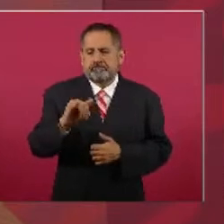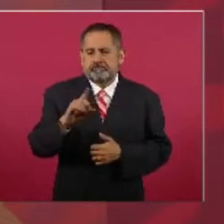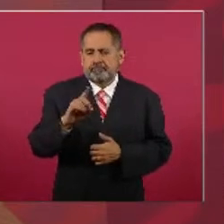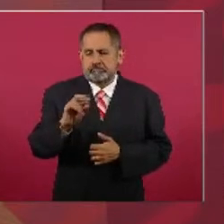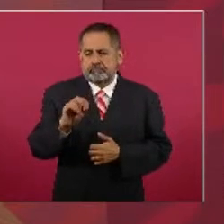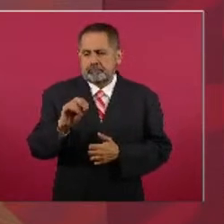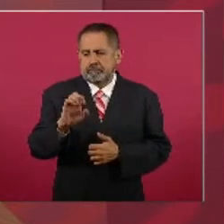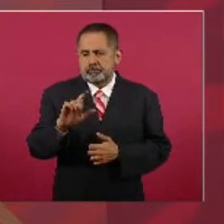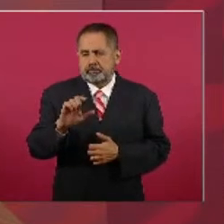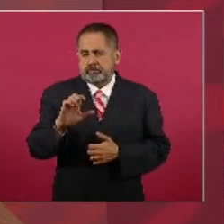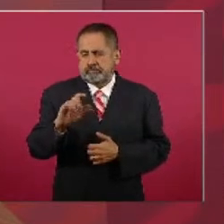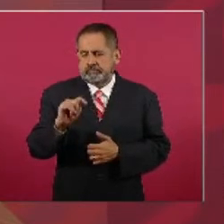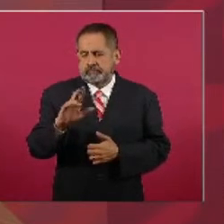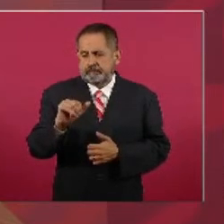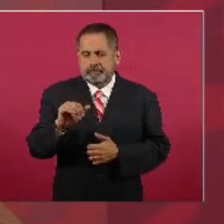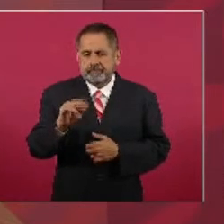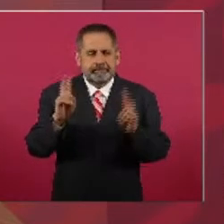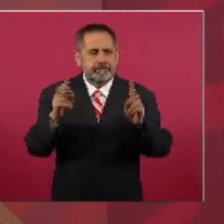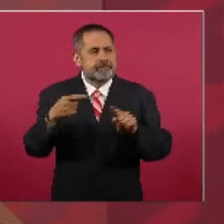casa